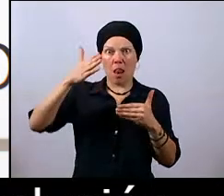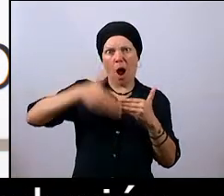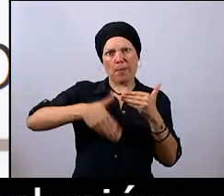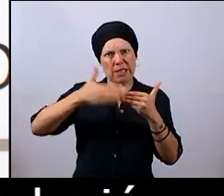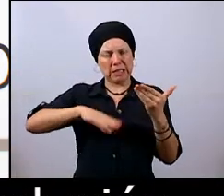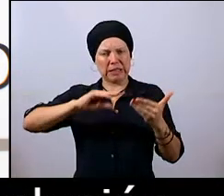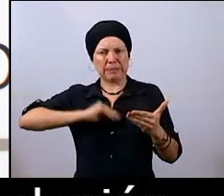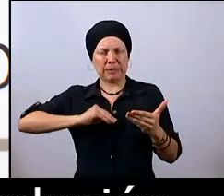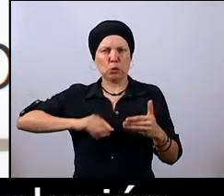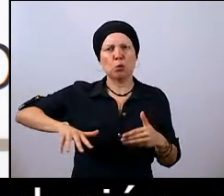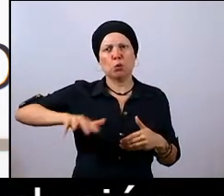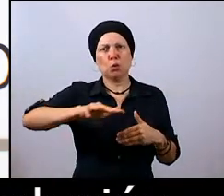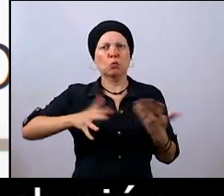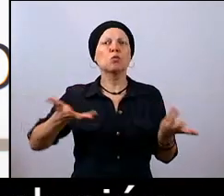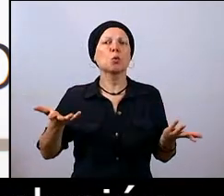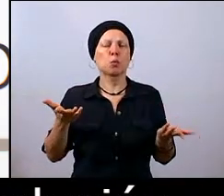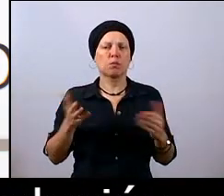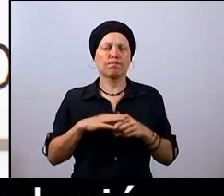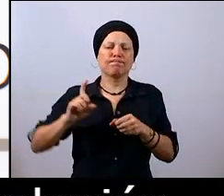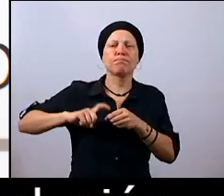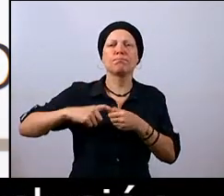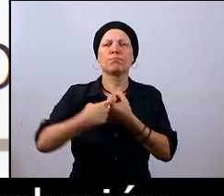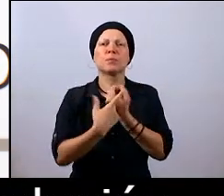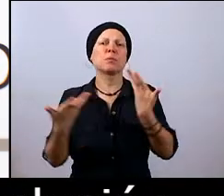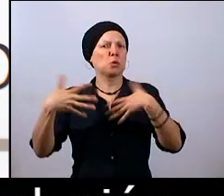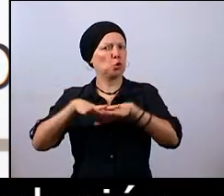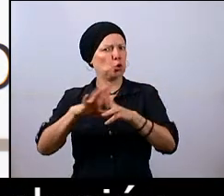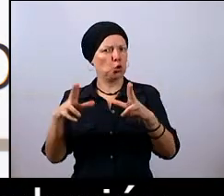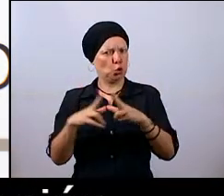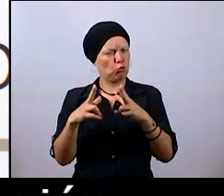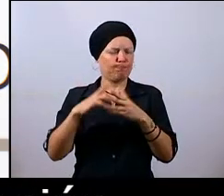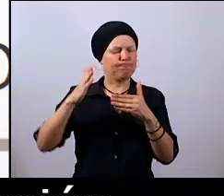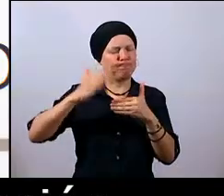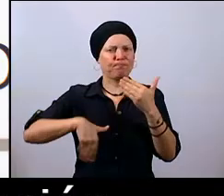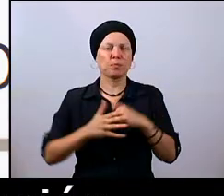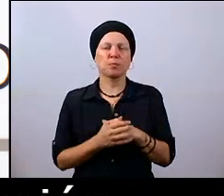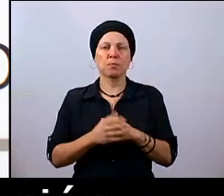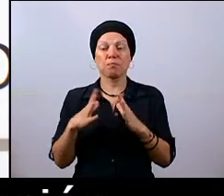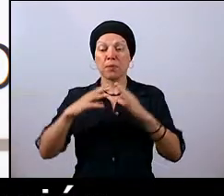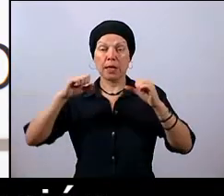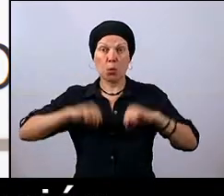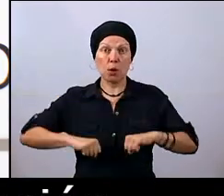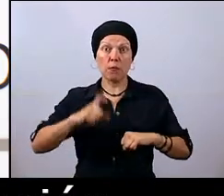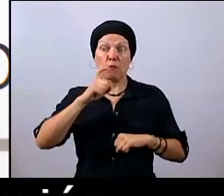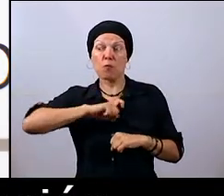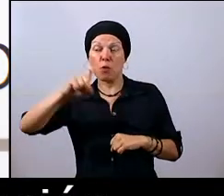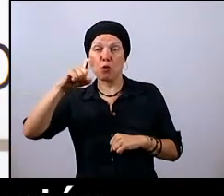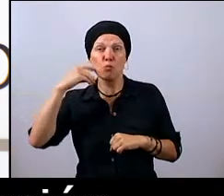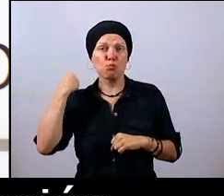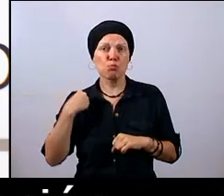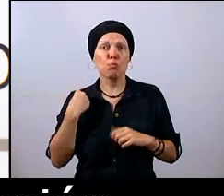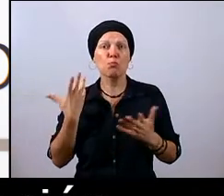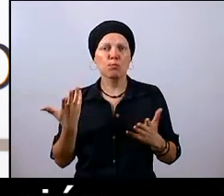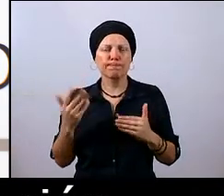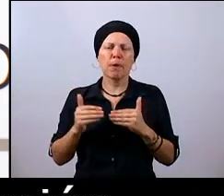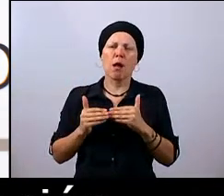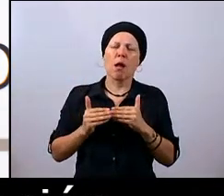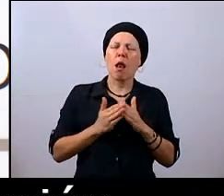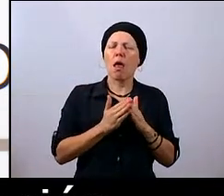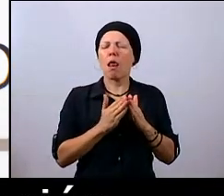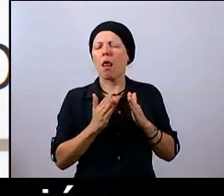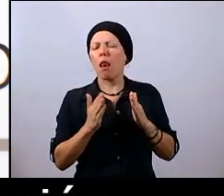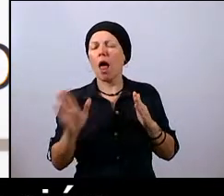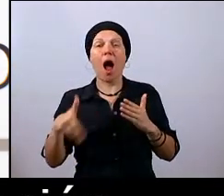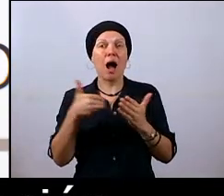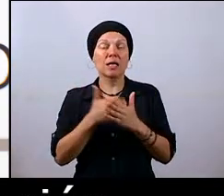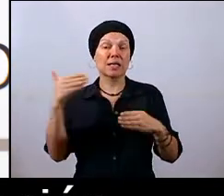en su participación e integración social. El acuerdo con esta fundación se va a prolongar hasta